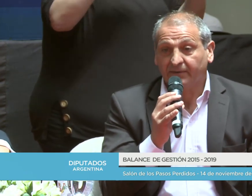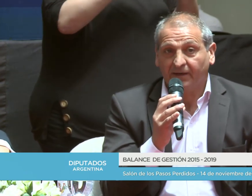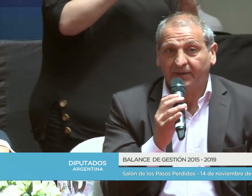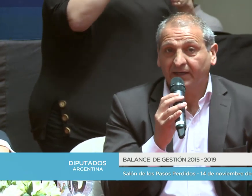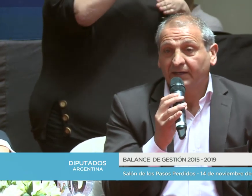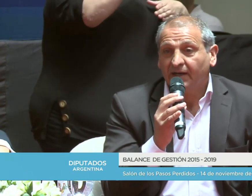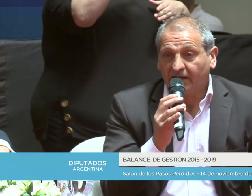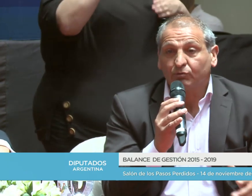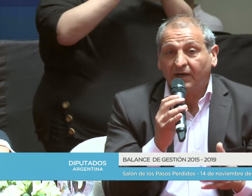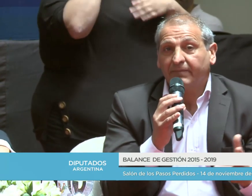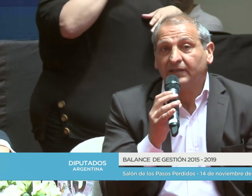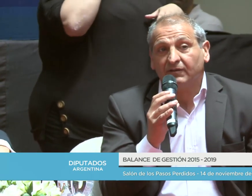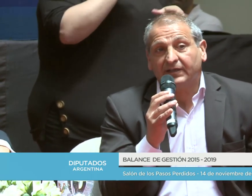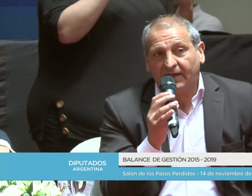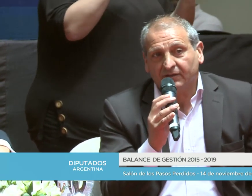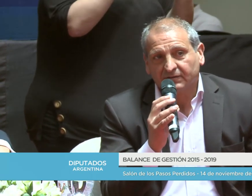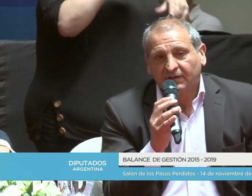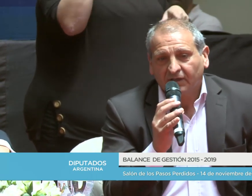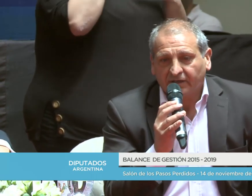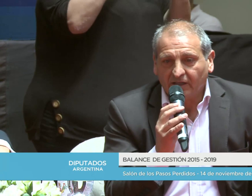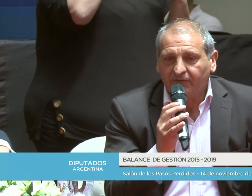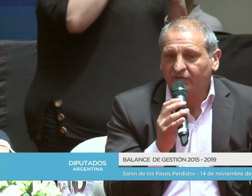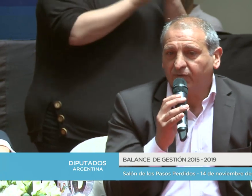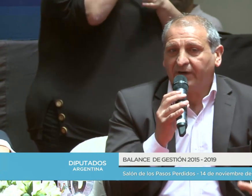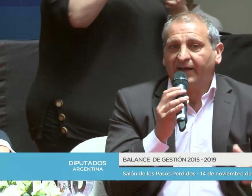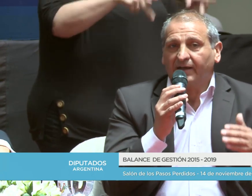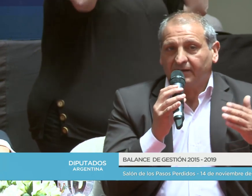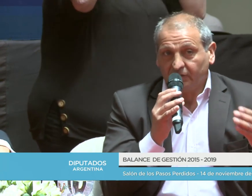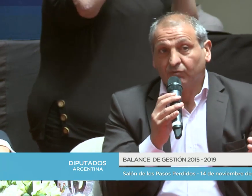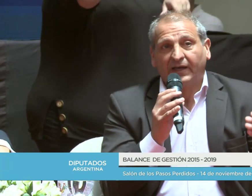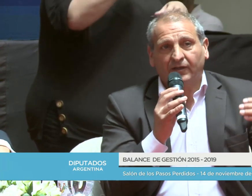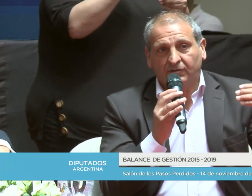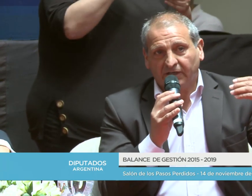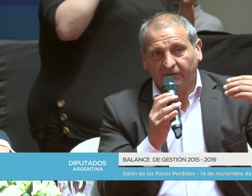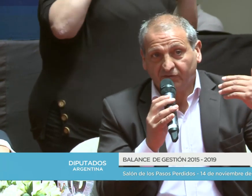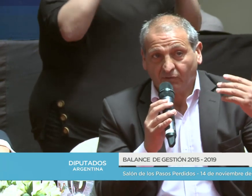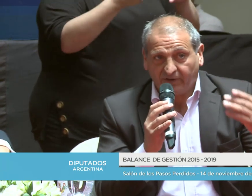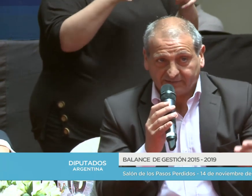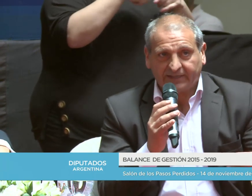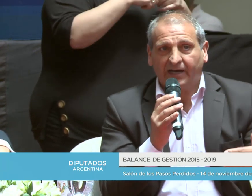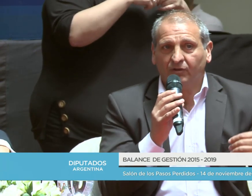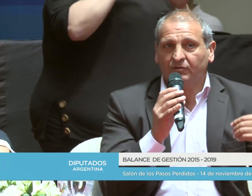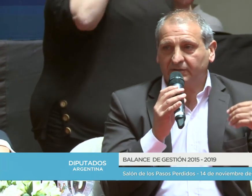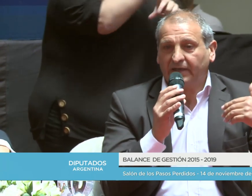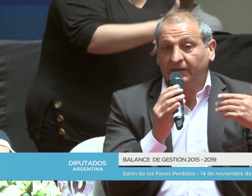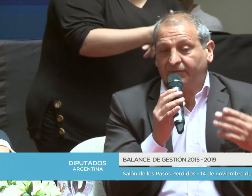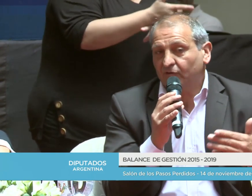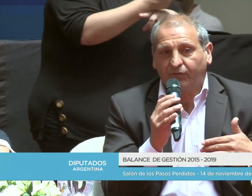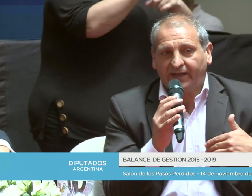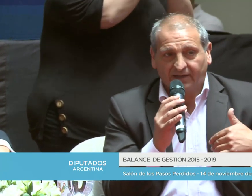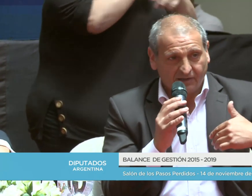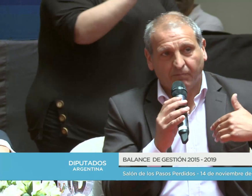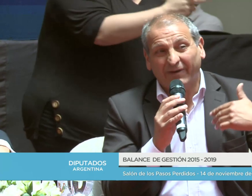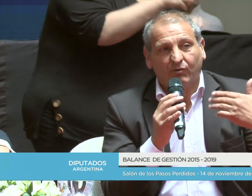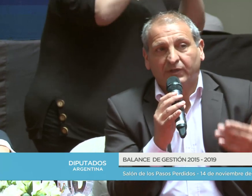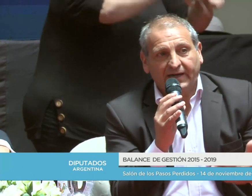y Rivadavia naturalmente originaron que el edificio fuera intrusado, que el edificio fuera saqueado, que el edificio